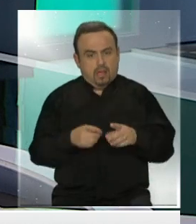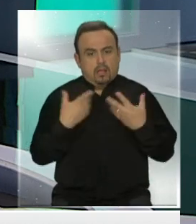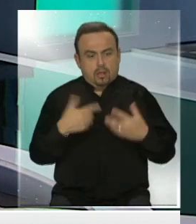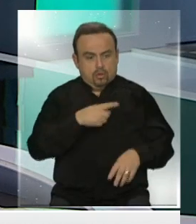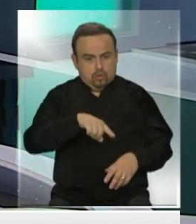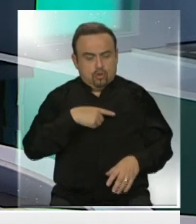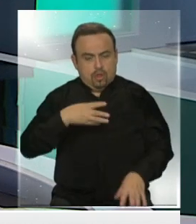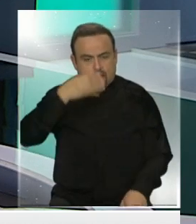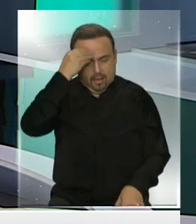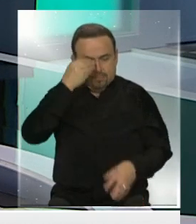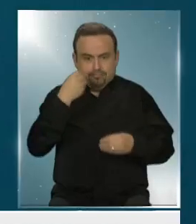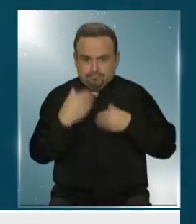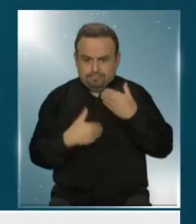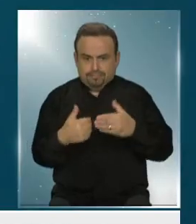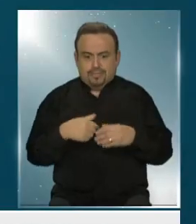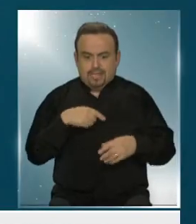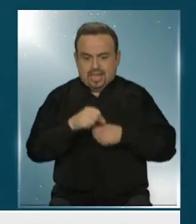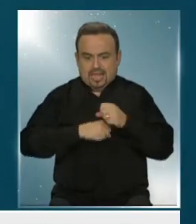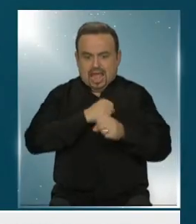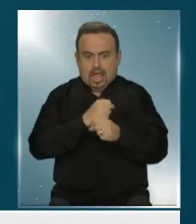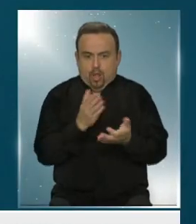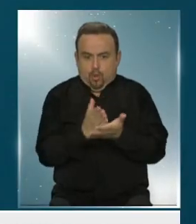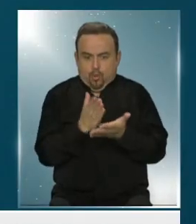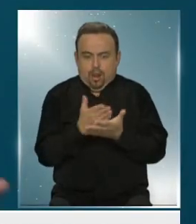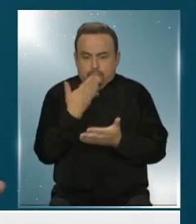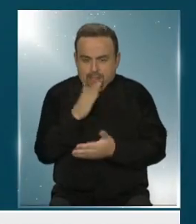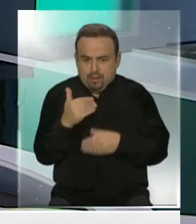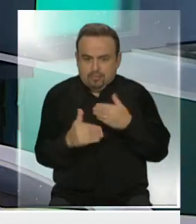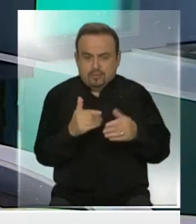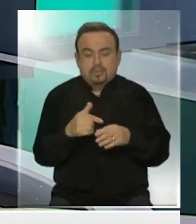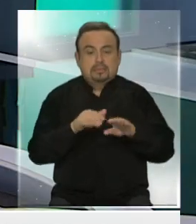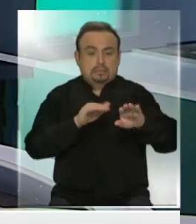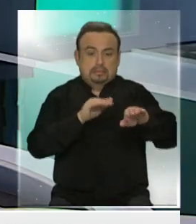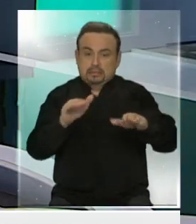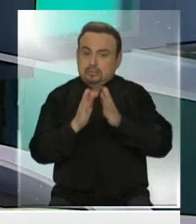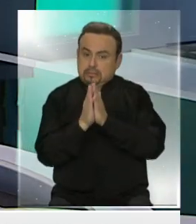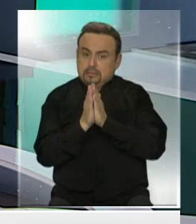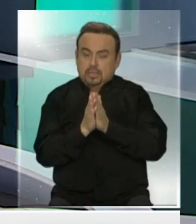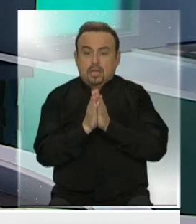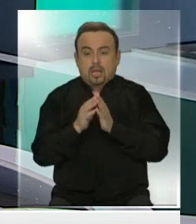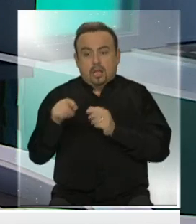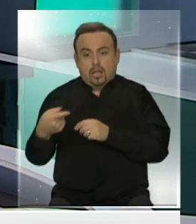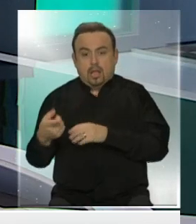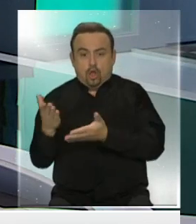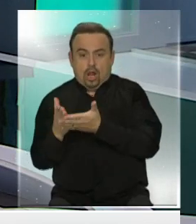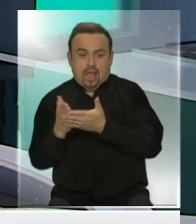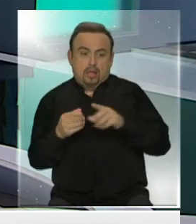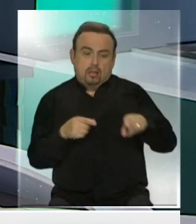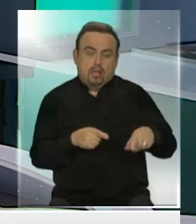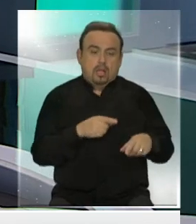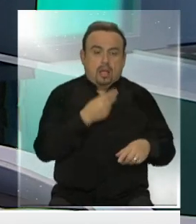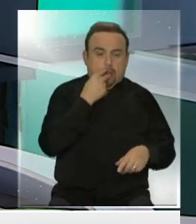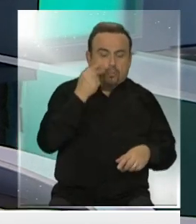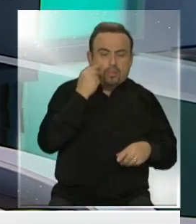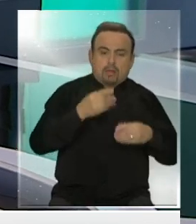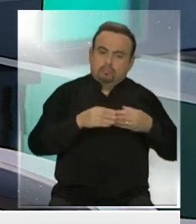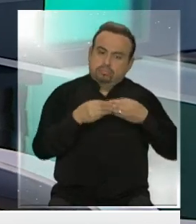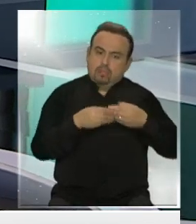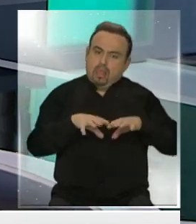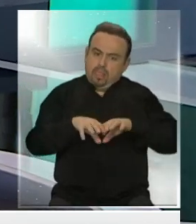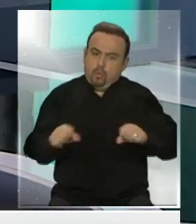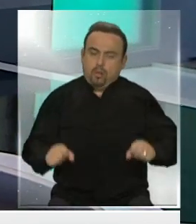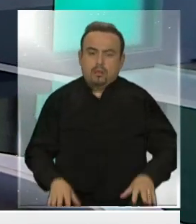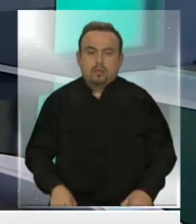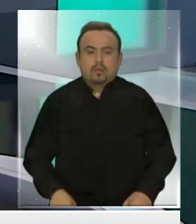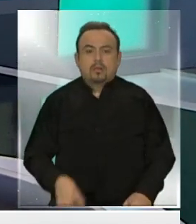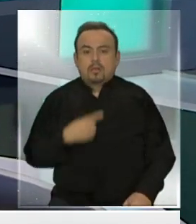por los alumnos y sacar adelante el año escolar es de lo mejor son lo posibles el llamado y a la flexibilidad las partes con ese acuerdo ya mencioné a los privados pero también